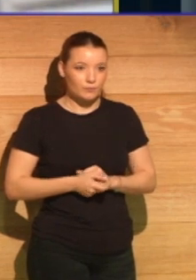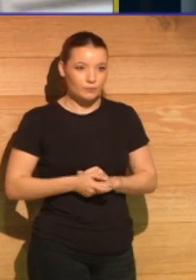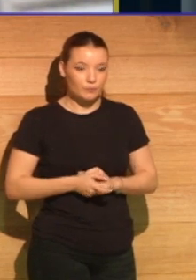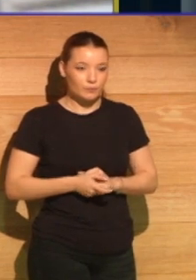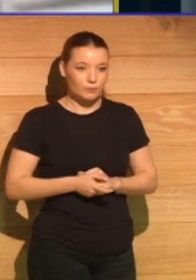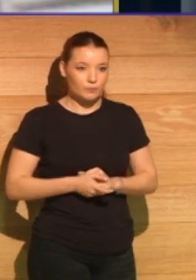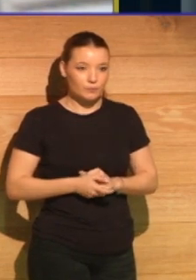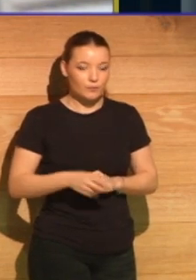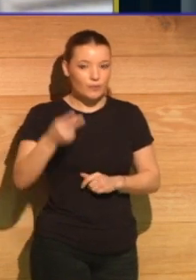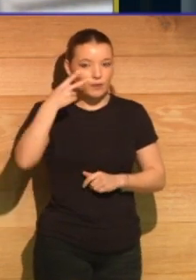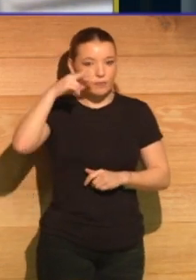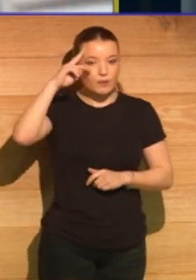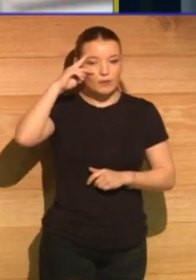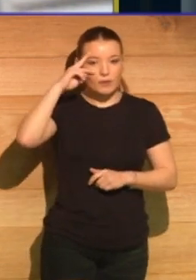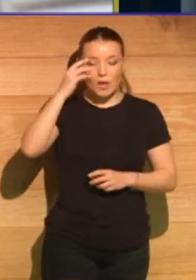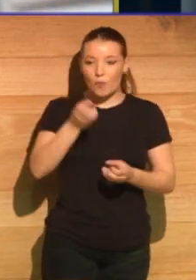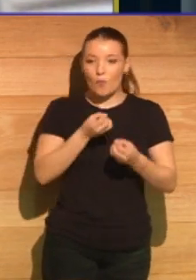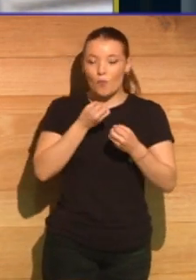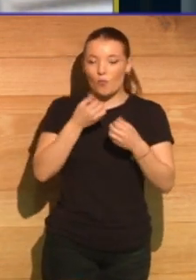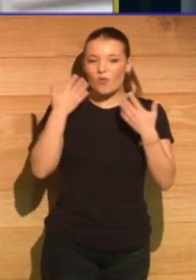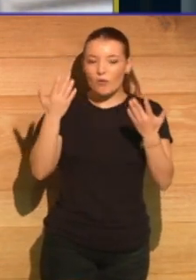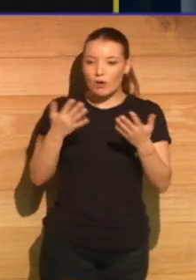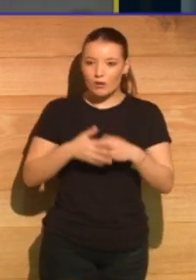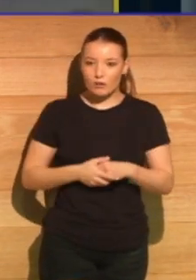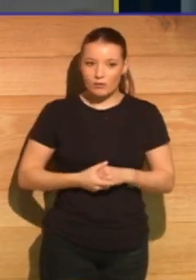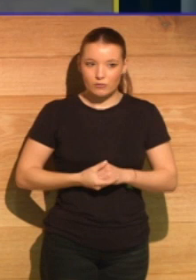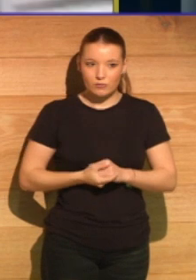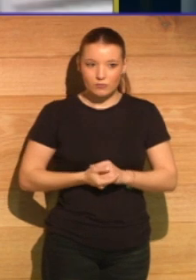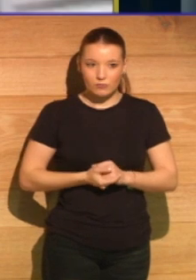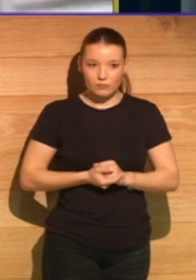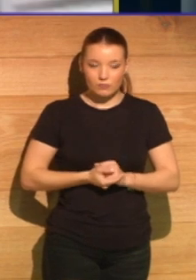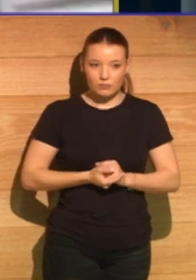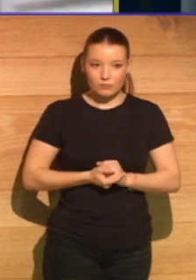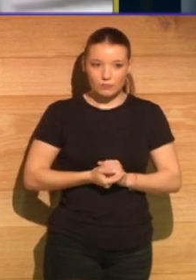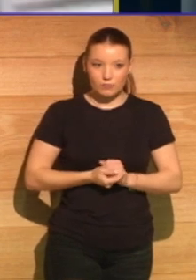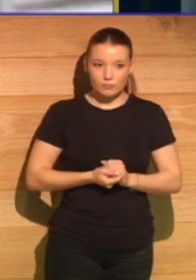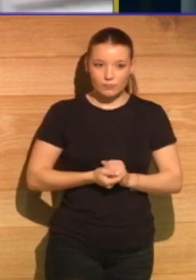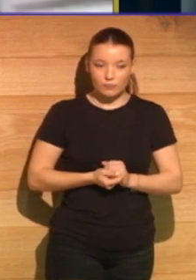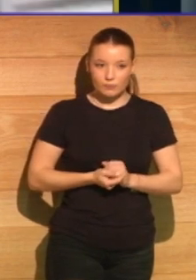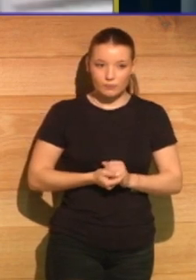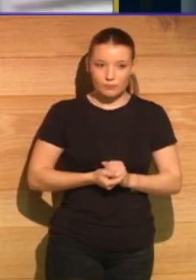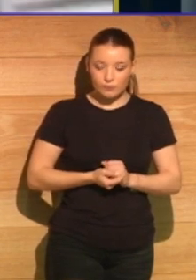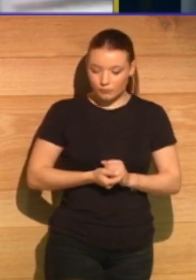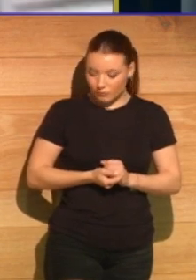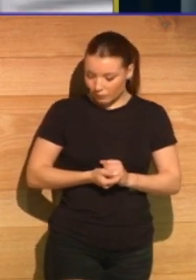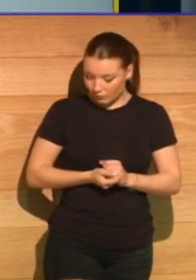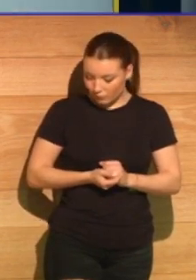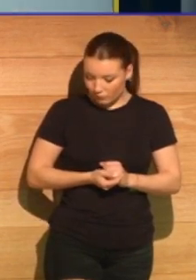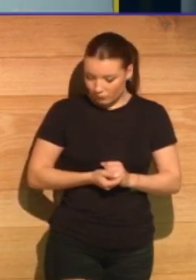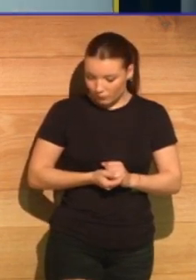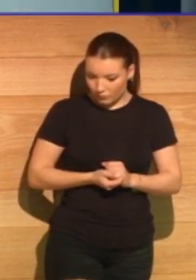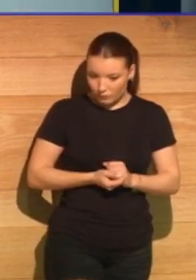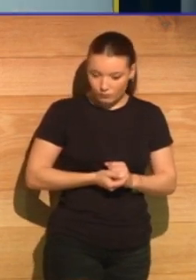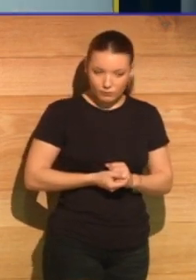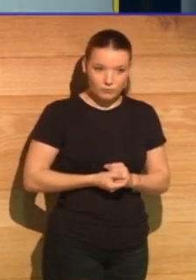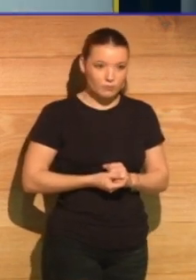sido tu experiencia en este sentido, María Josefa? ¿Te ha gustado siempre hacer las cuentas? Bueno,